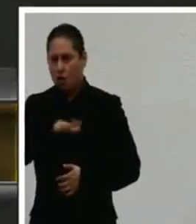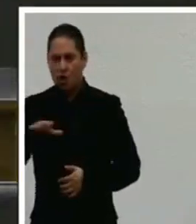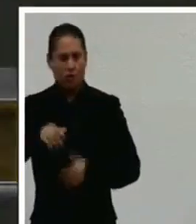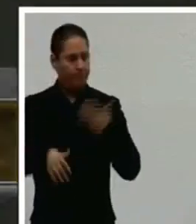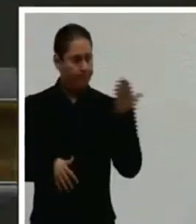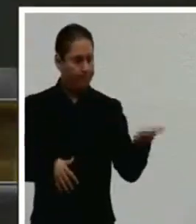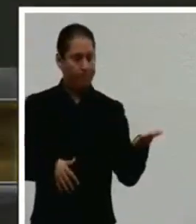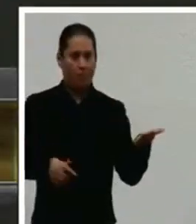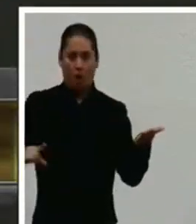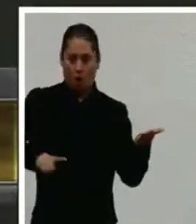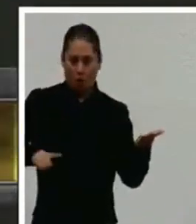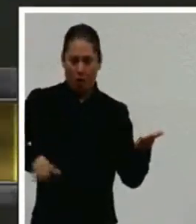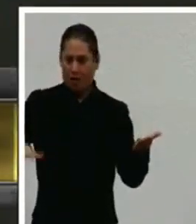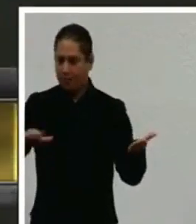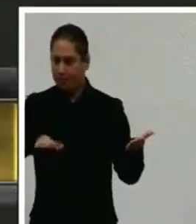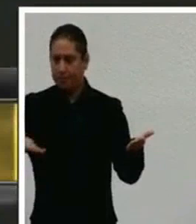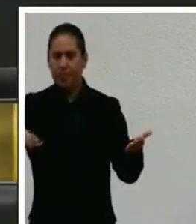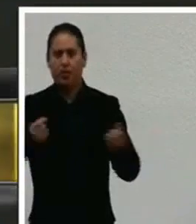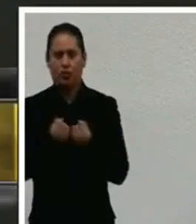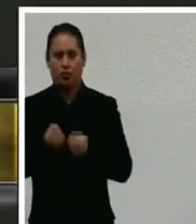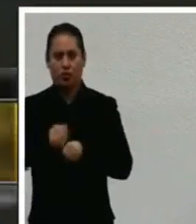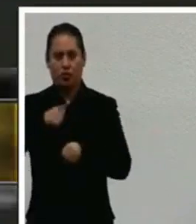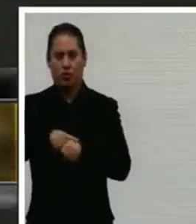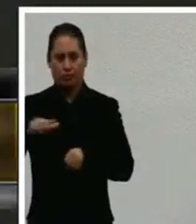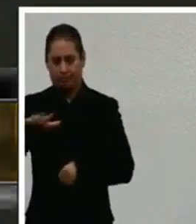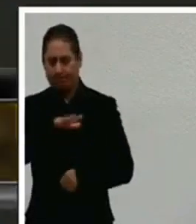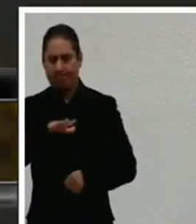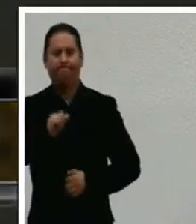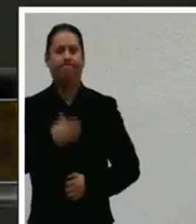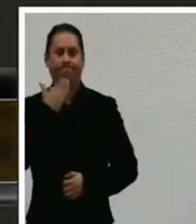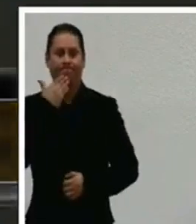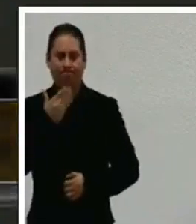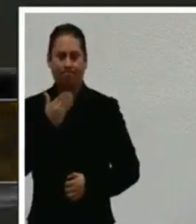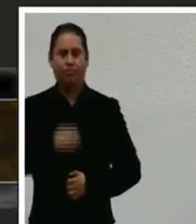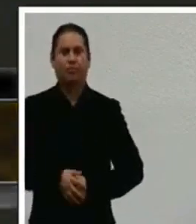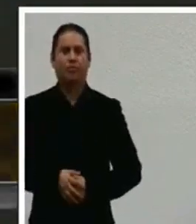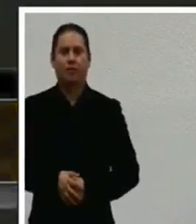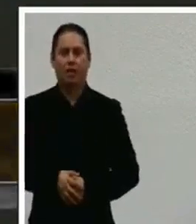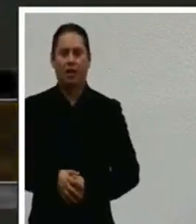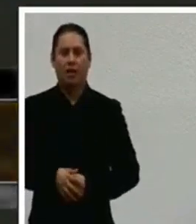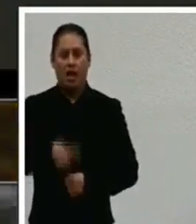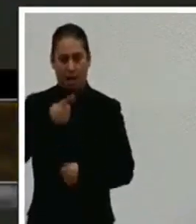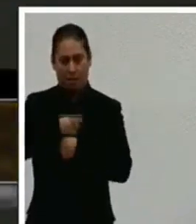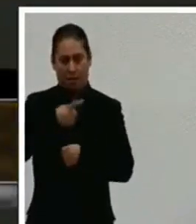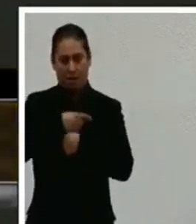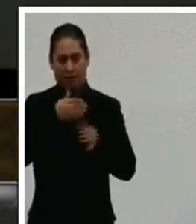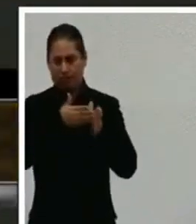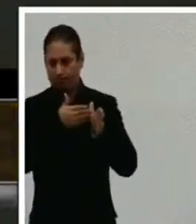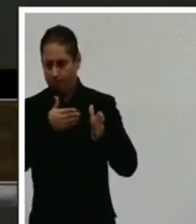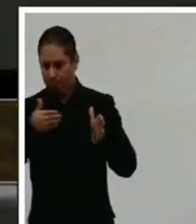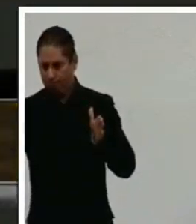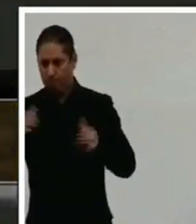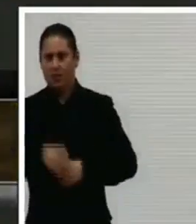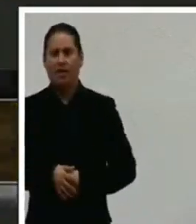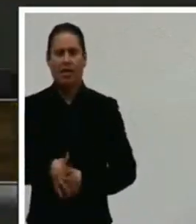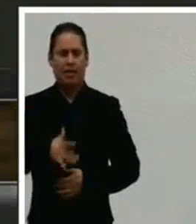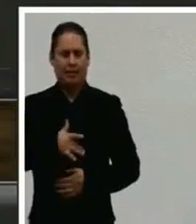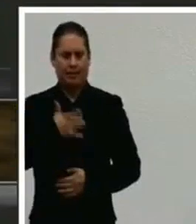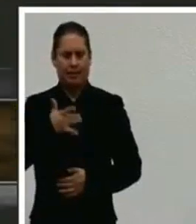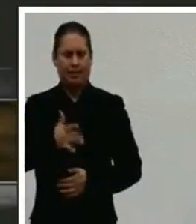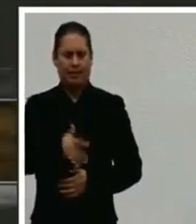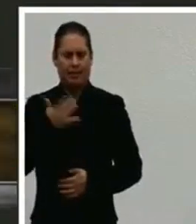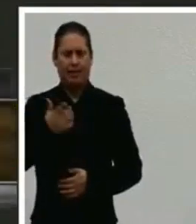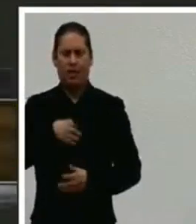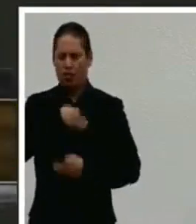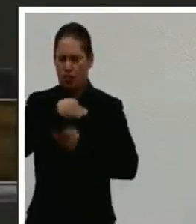gobierno, salir adelante en unidad. Honorable Asamblea, en este primer periodo ordinario de sesiones nos toca ser sensibles a todos